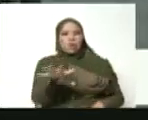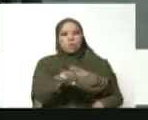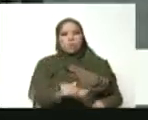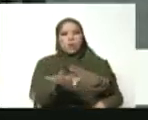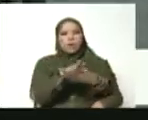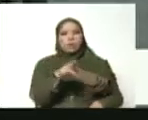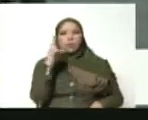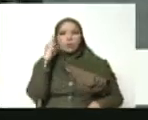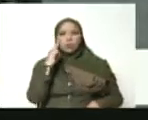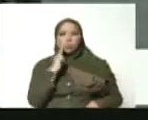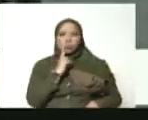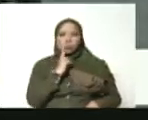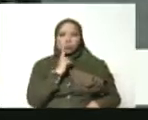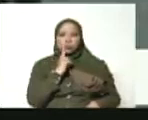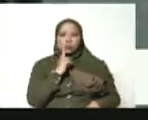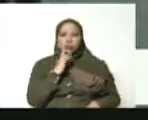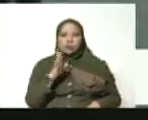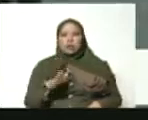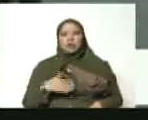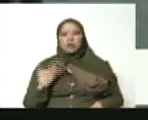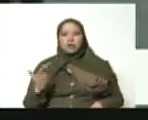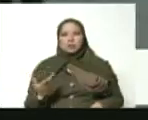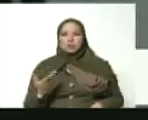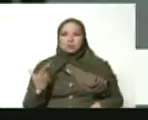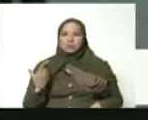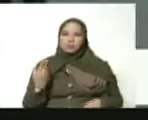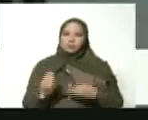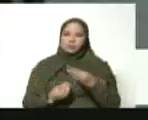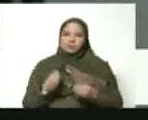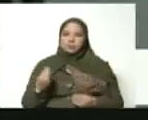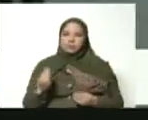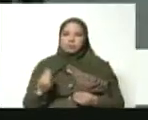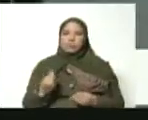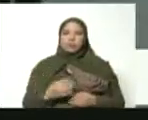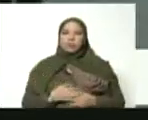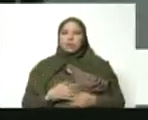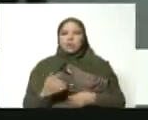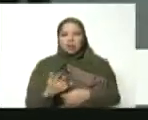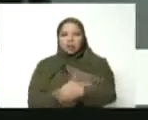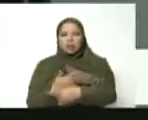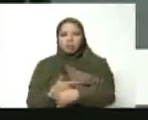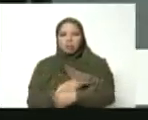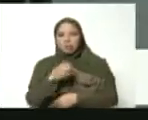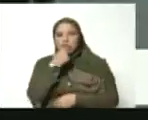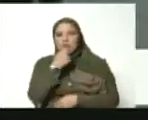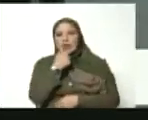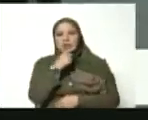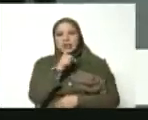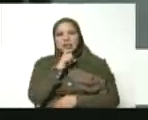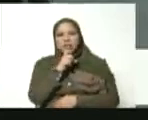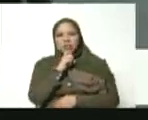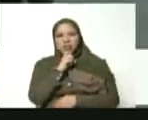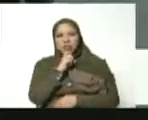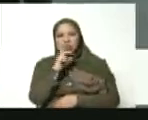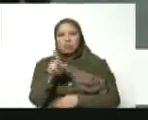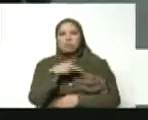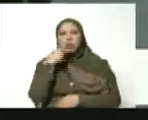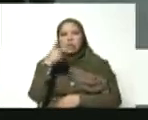que nosotros hemos podido constatarlo en esa hermandad tan polémica, tan difícil, como porque es